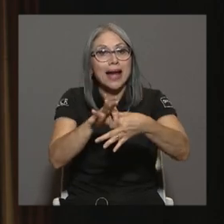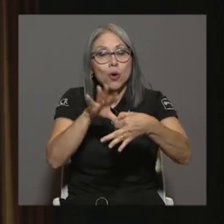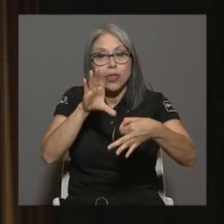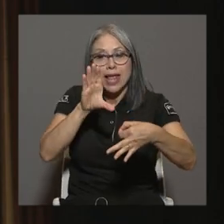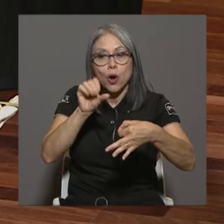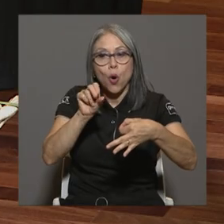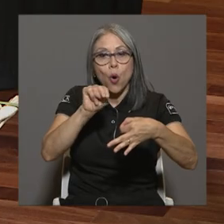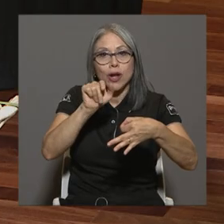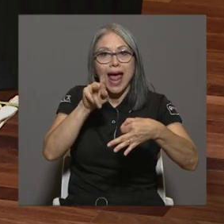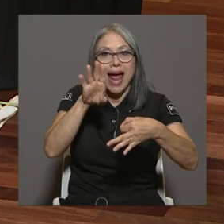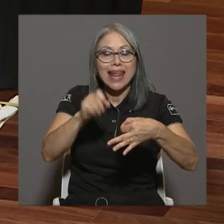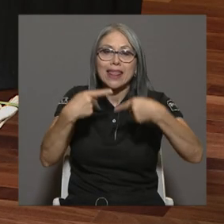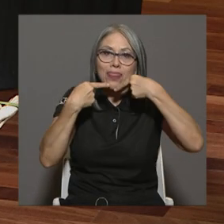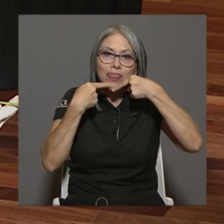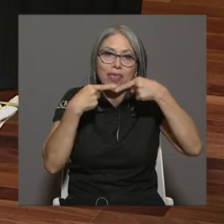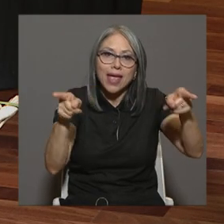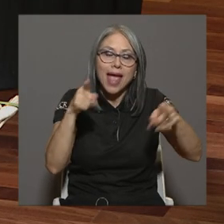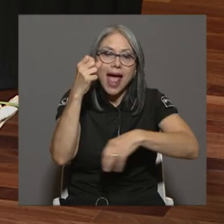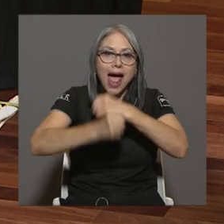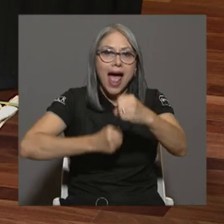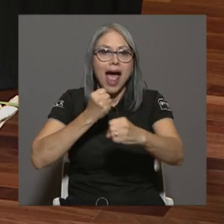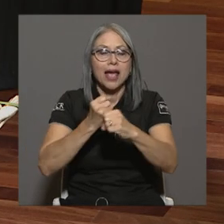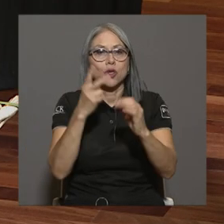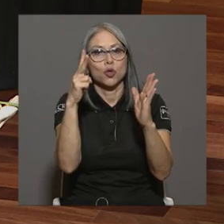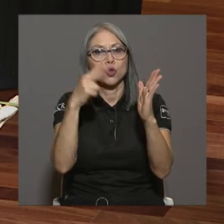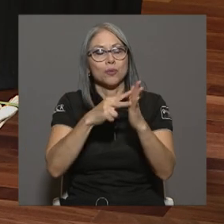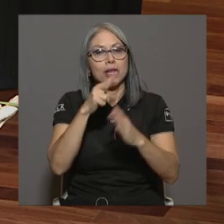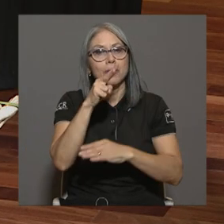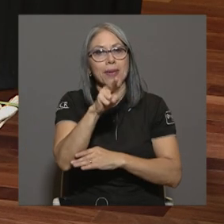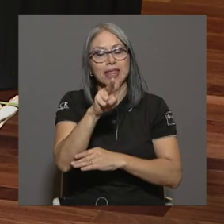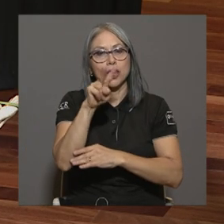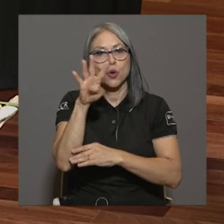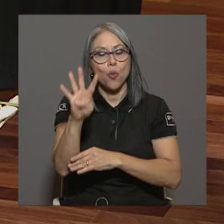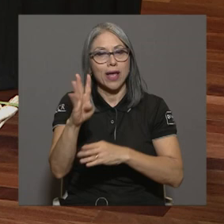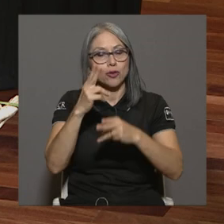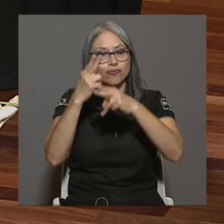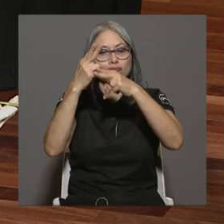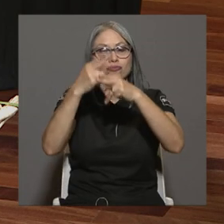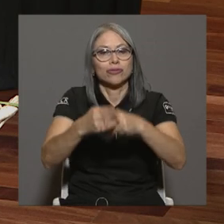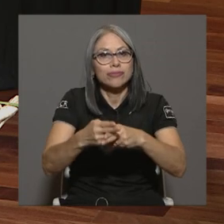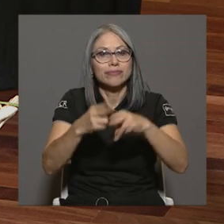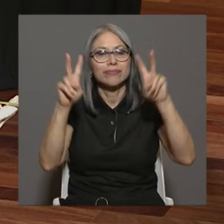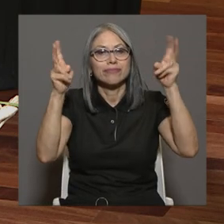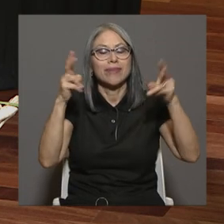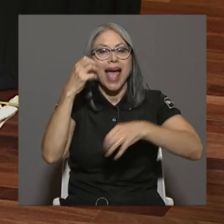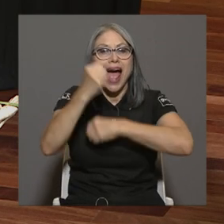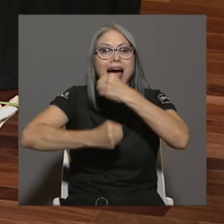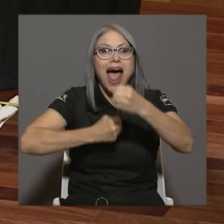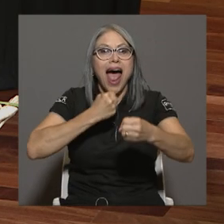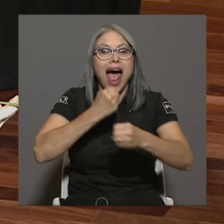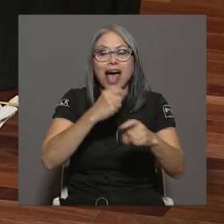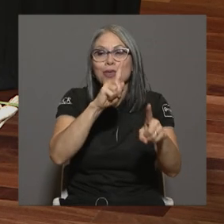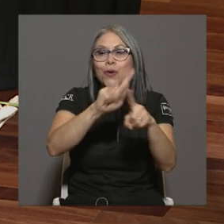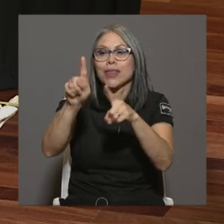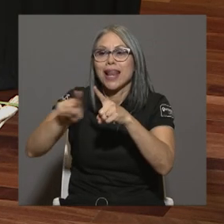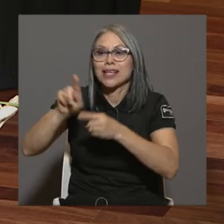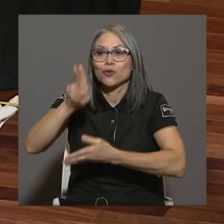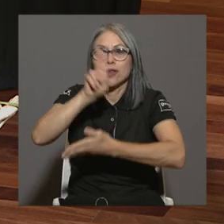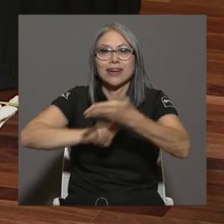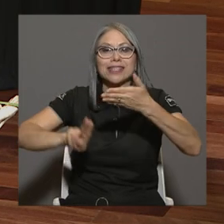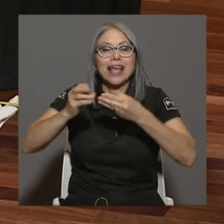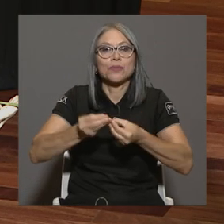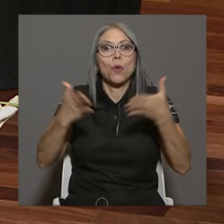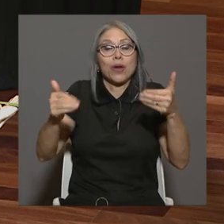CONARE de que el año 2024 sea denominado Año de las Universidades Públicas con los Pueblos